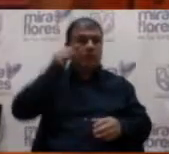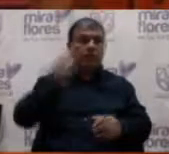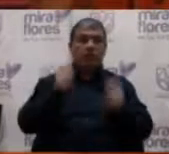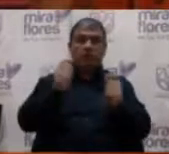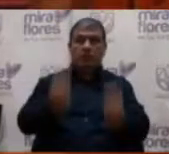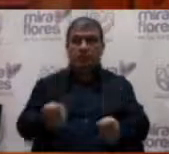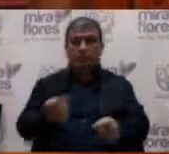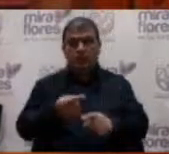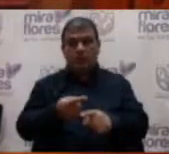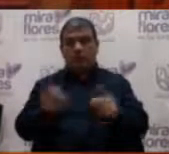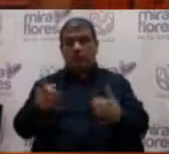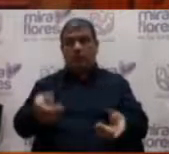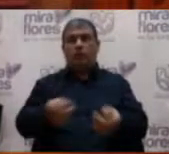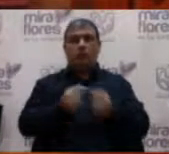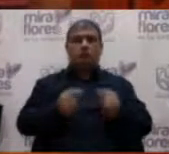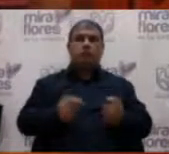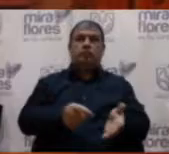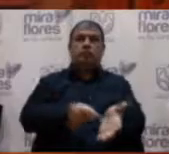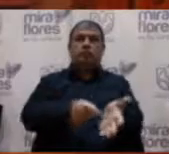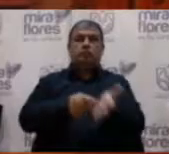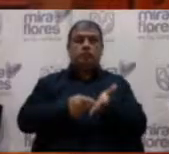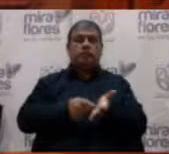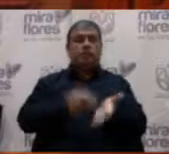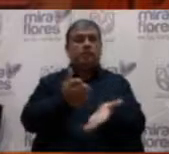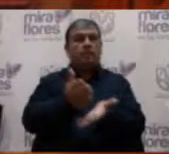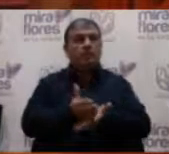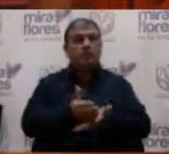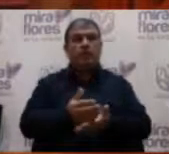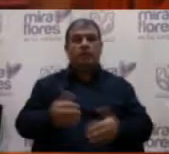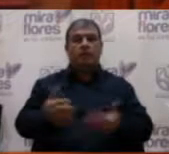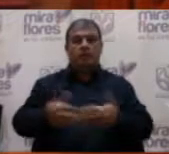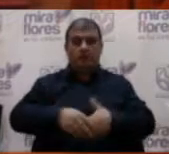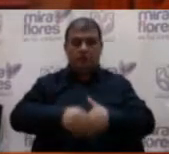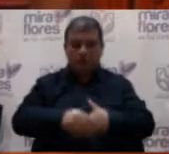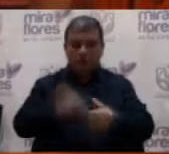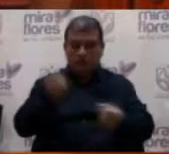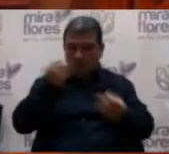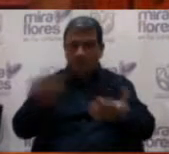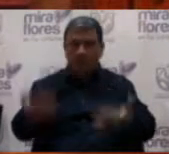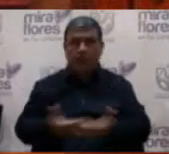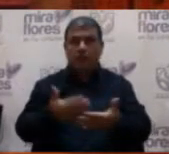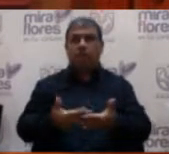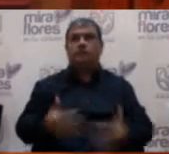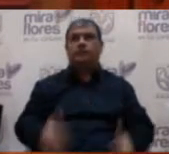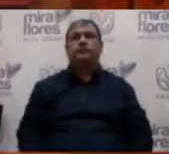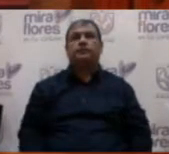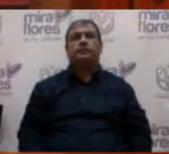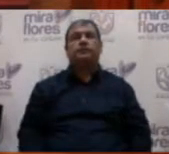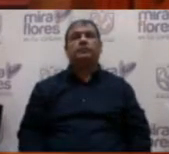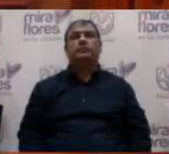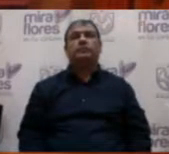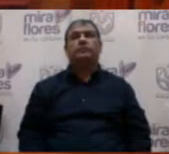premien, y si no, que se lo demanden. Felicitaciones y bienvenido. Muchas gracias.